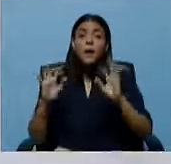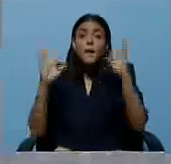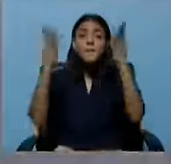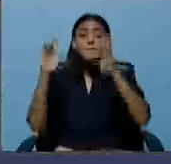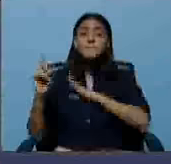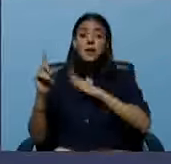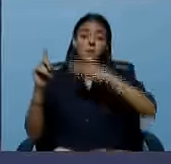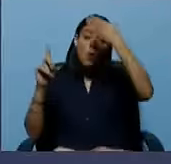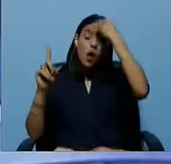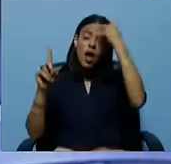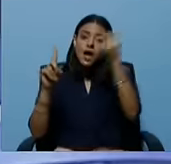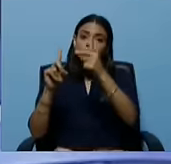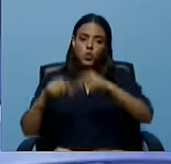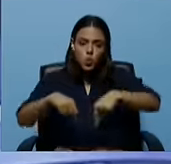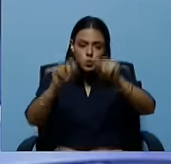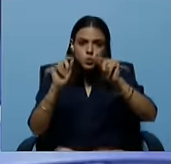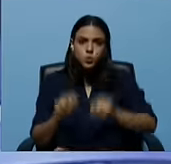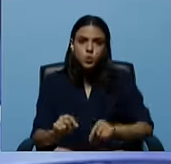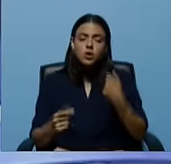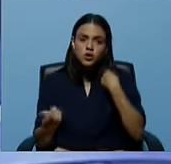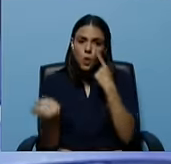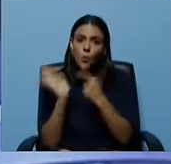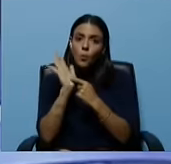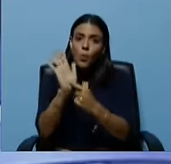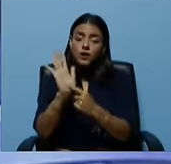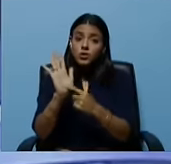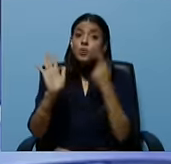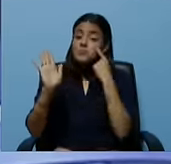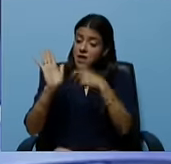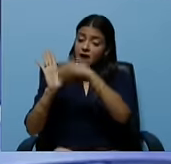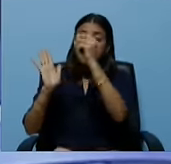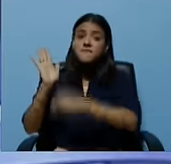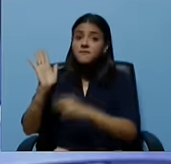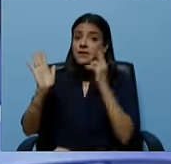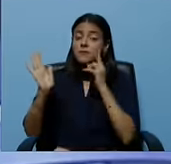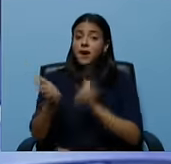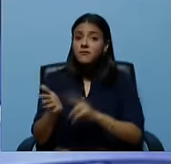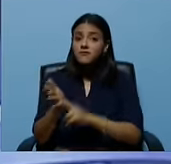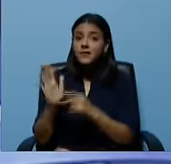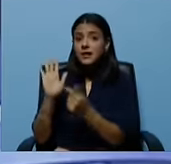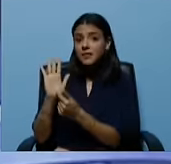González Urrutia. Primero muestro su firma.